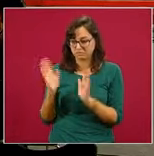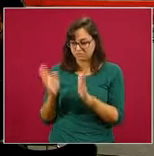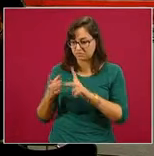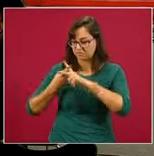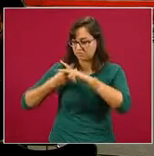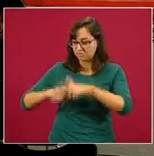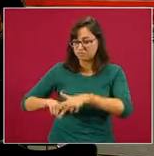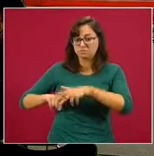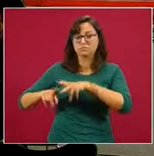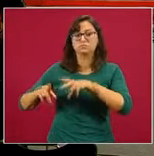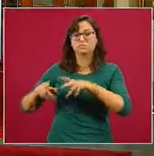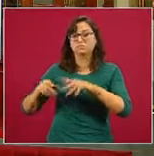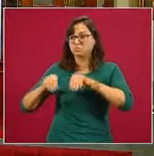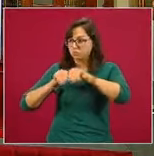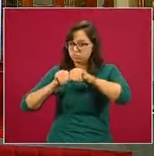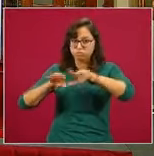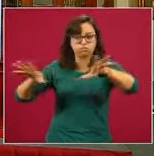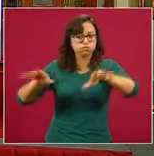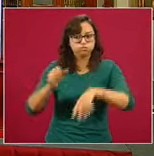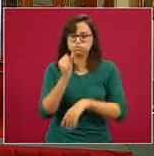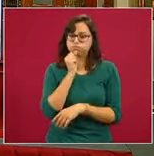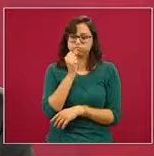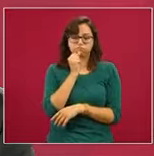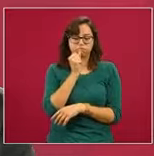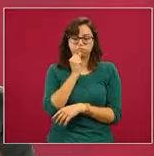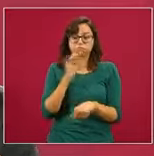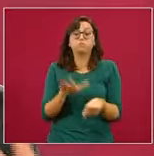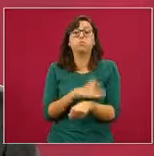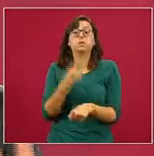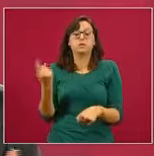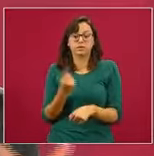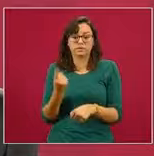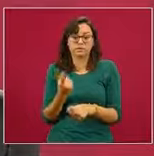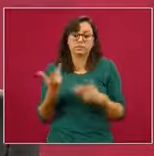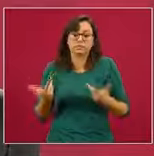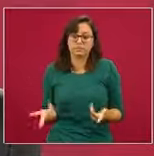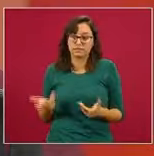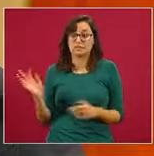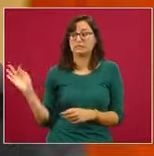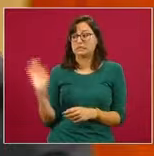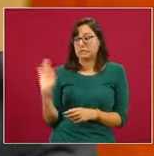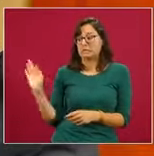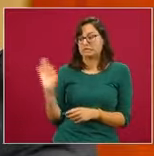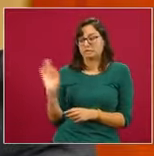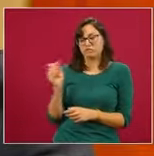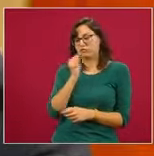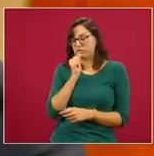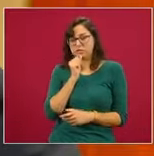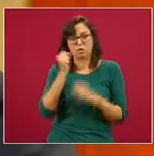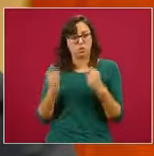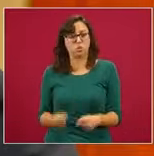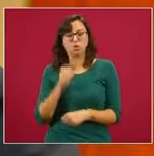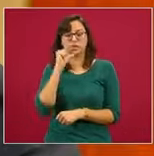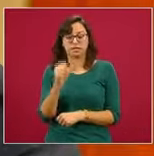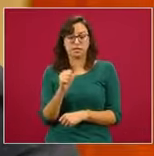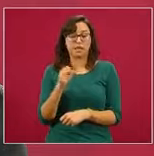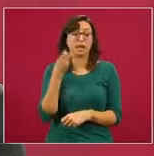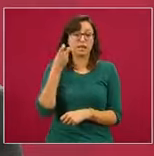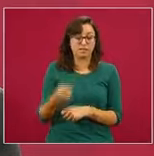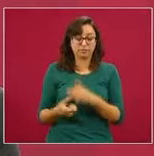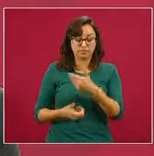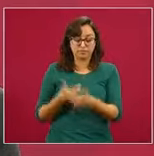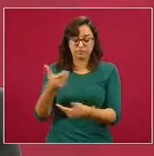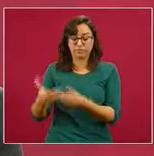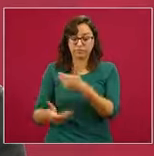no lo vamos a hacer público, que quede claro. ¿Por qué razón? Porque son escenarios hipotéticos. Conforme se vaya conociendo ya